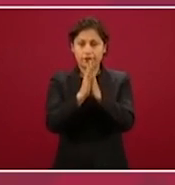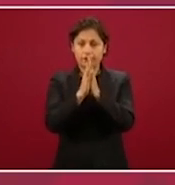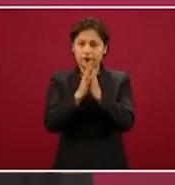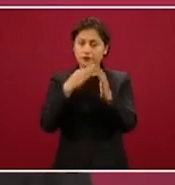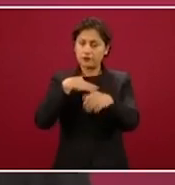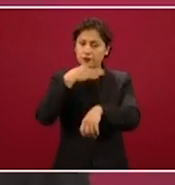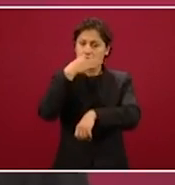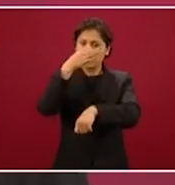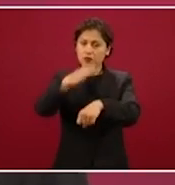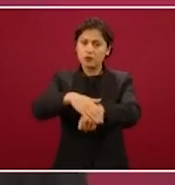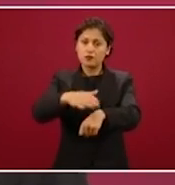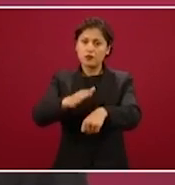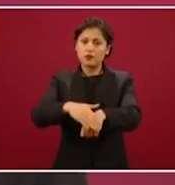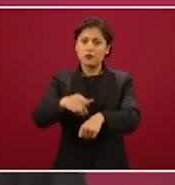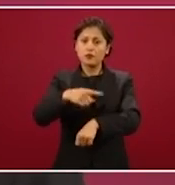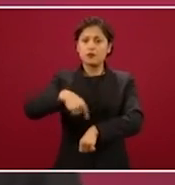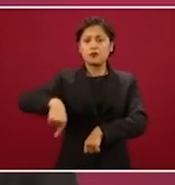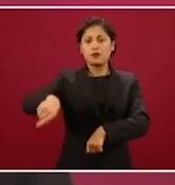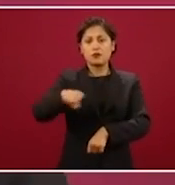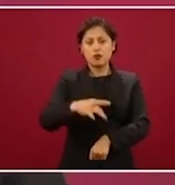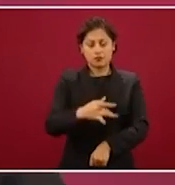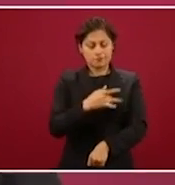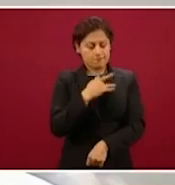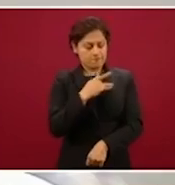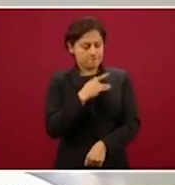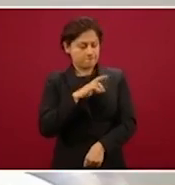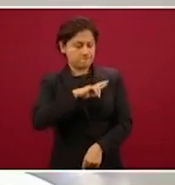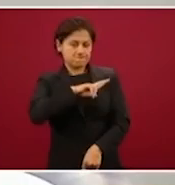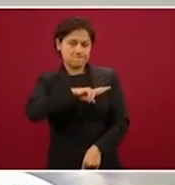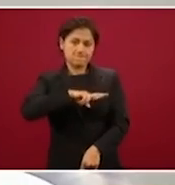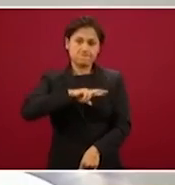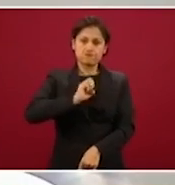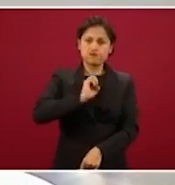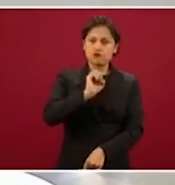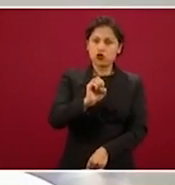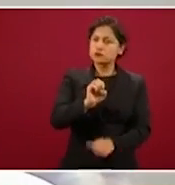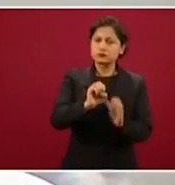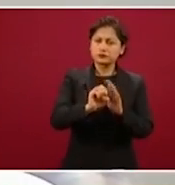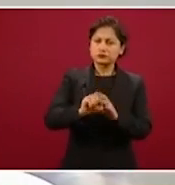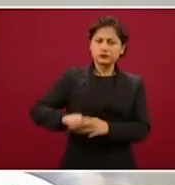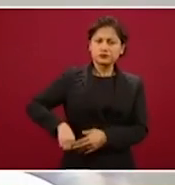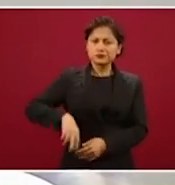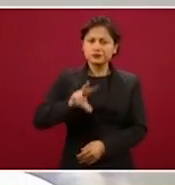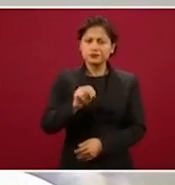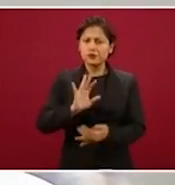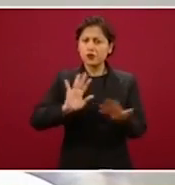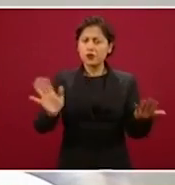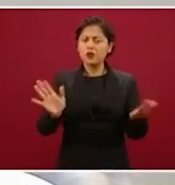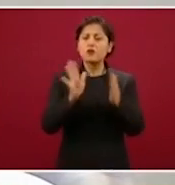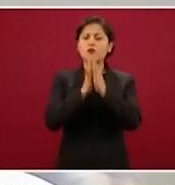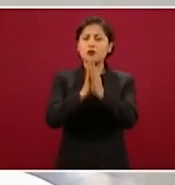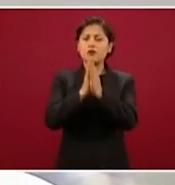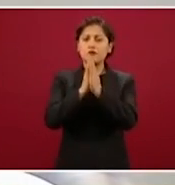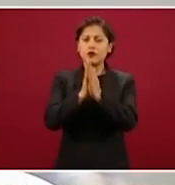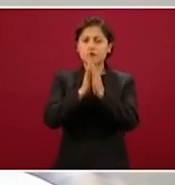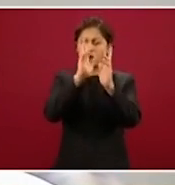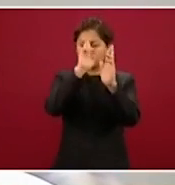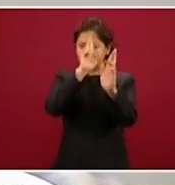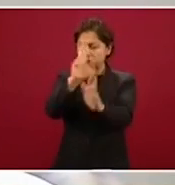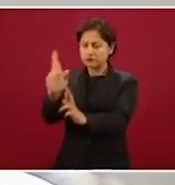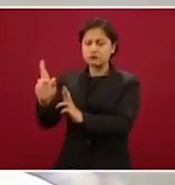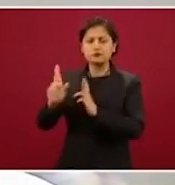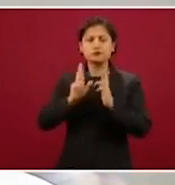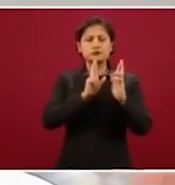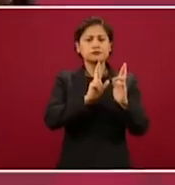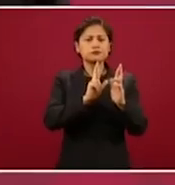promover odios y no a la violencia y respetarnos.